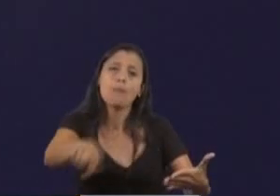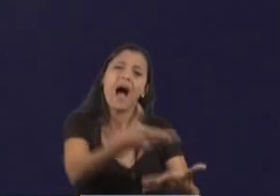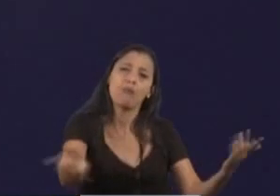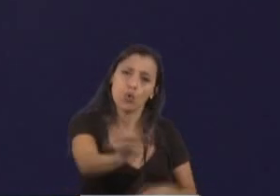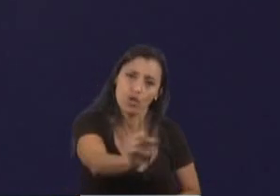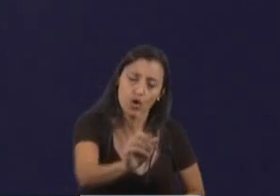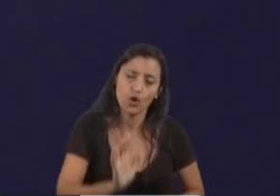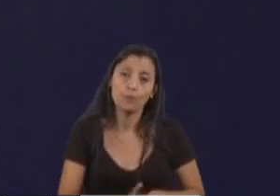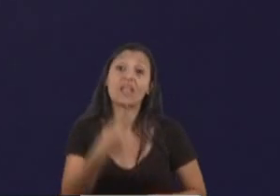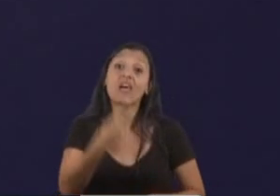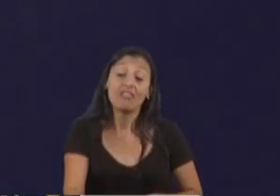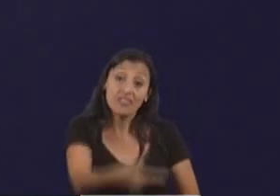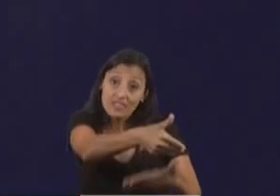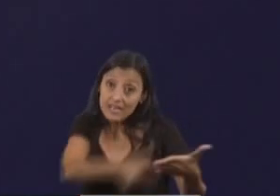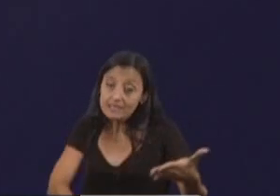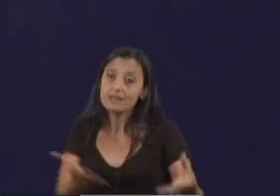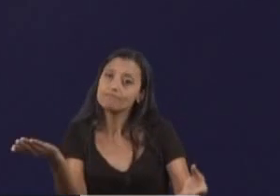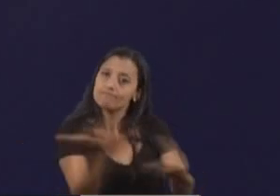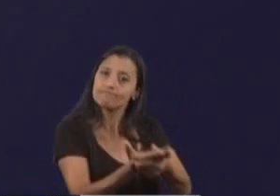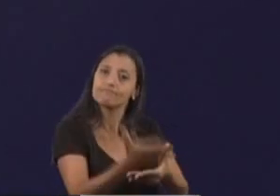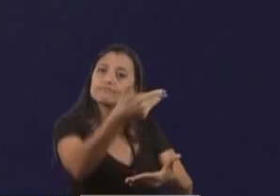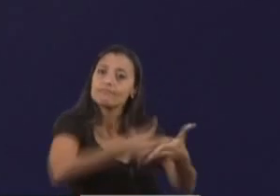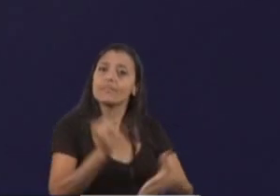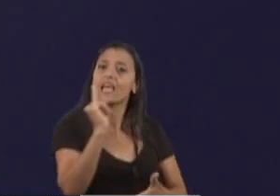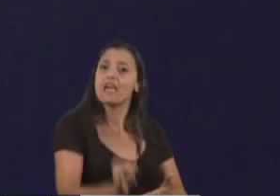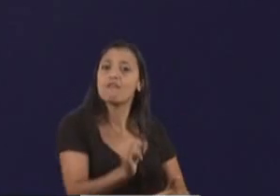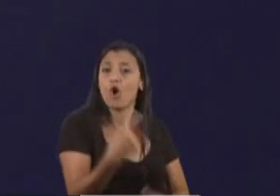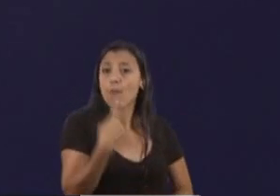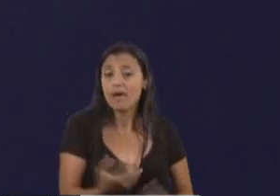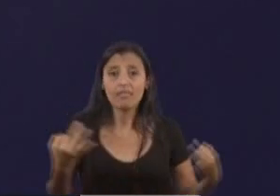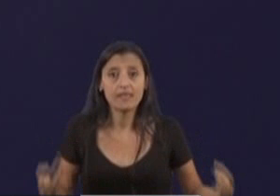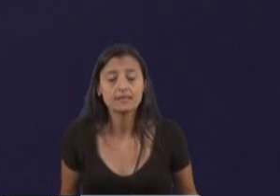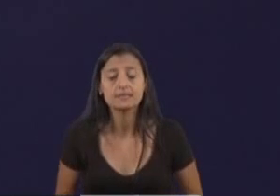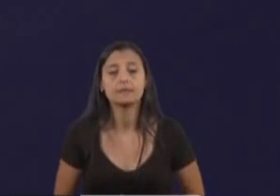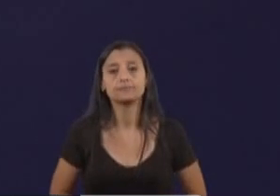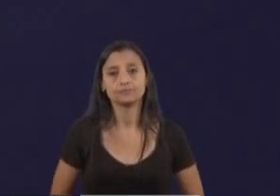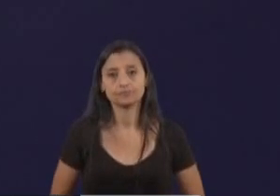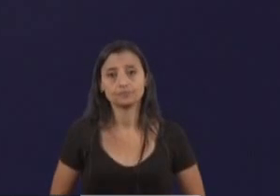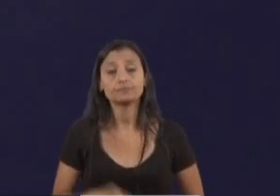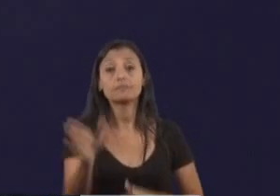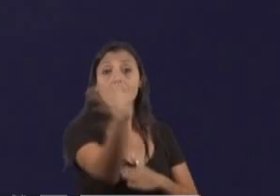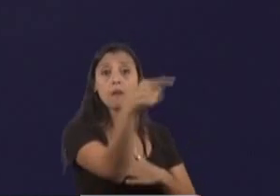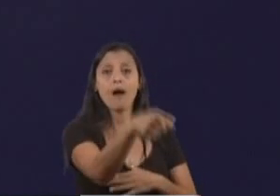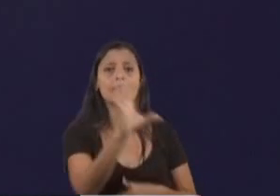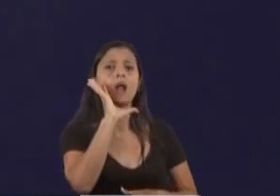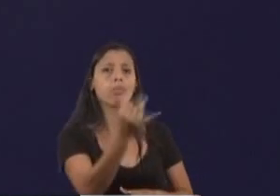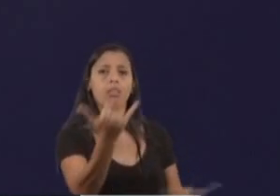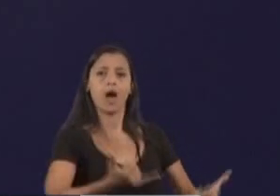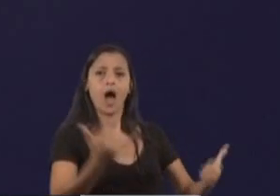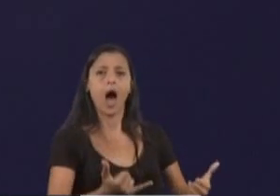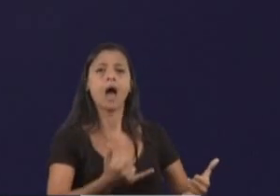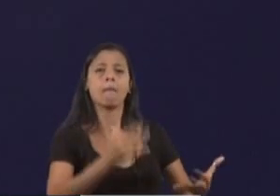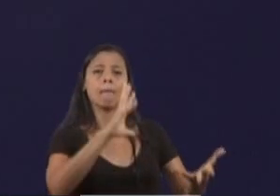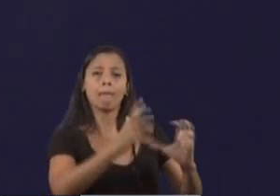prometo, el anexo del informe con específicamente el informe técnico. La bandera presentaba